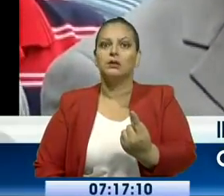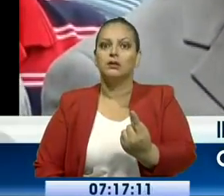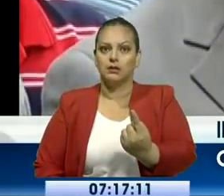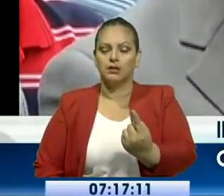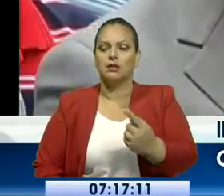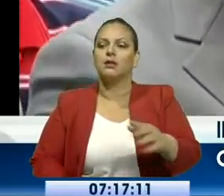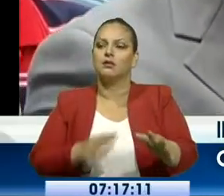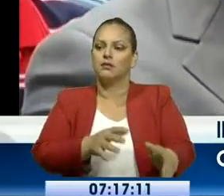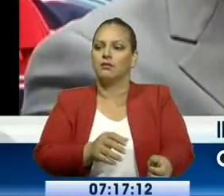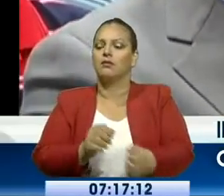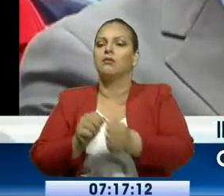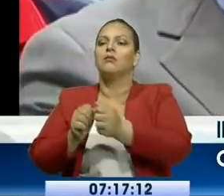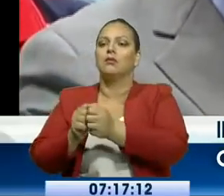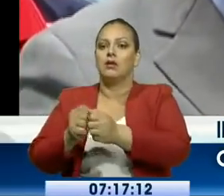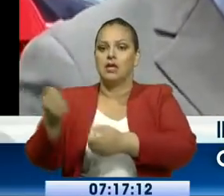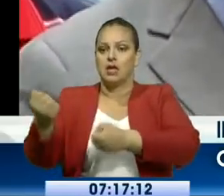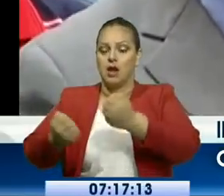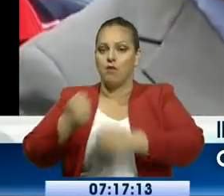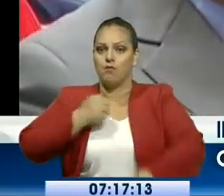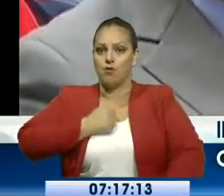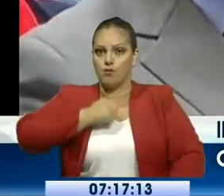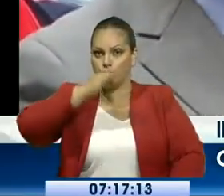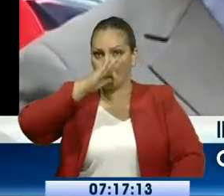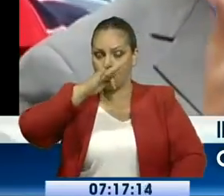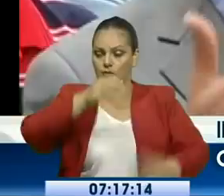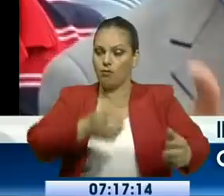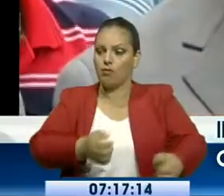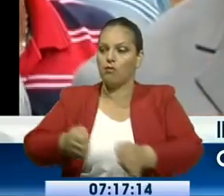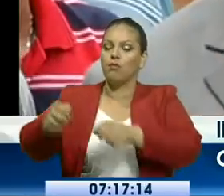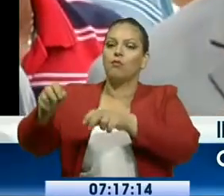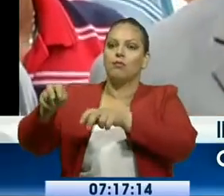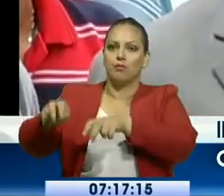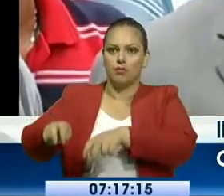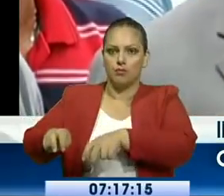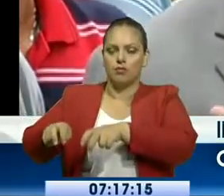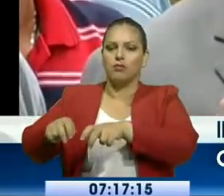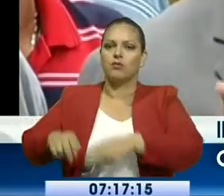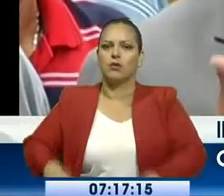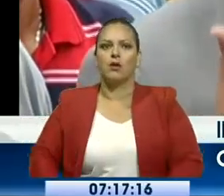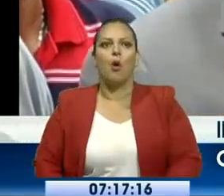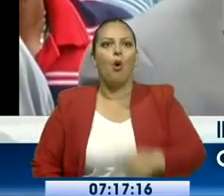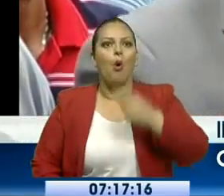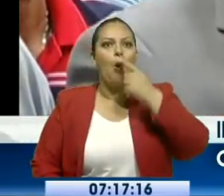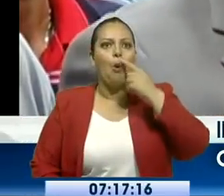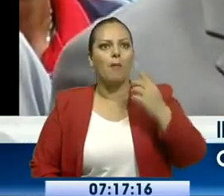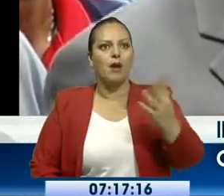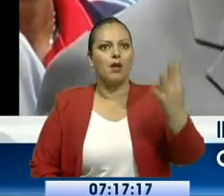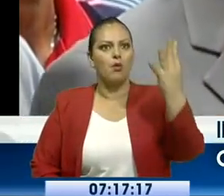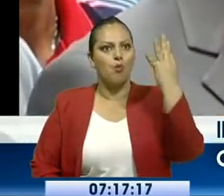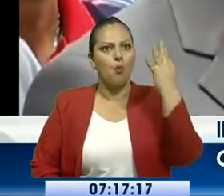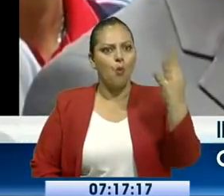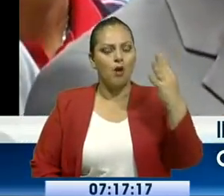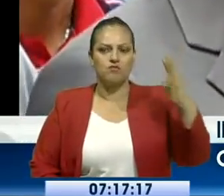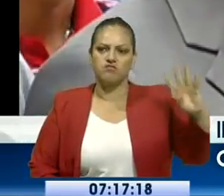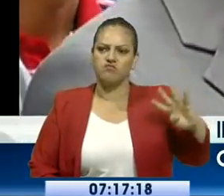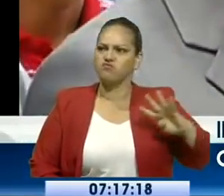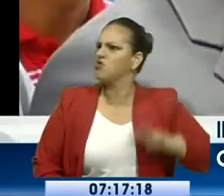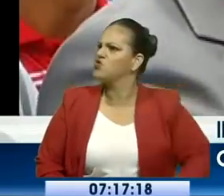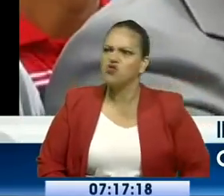mal ciudadano es rescatado por los otros cuatro que hay en el vehículo. Jacobo Martínez, en actitud